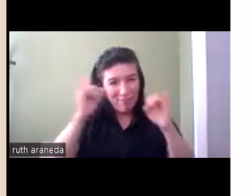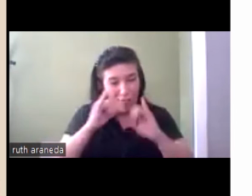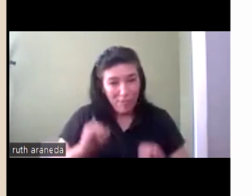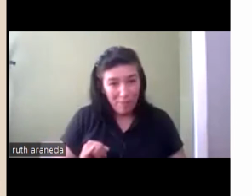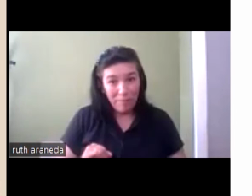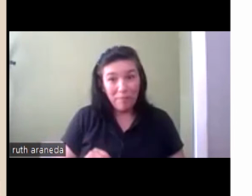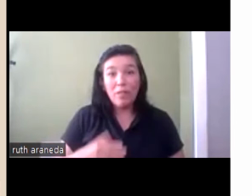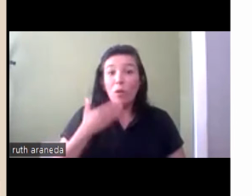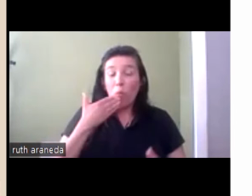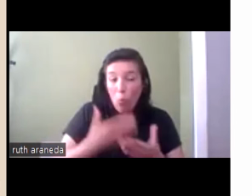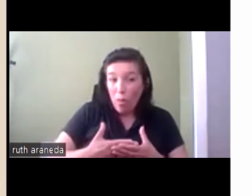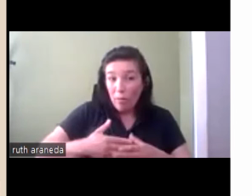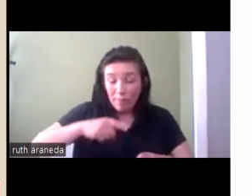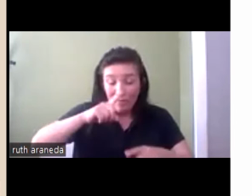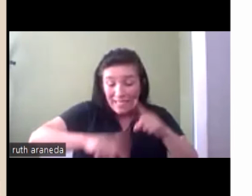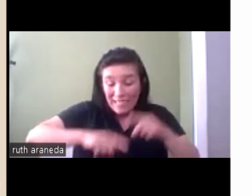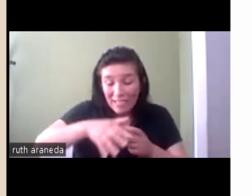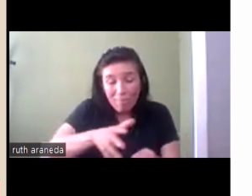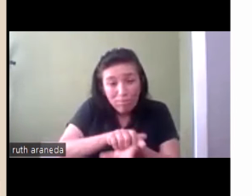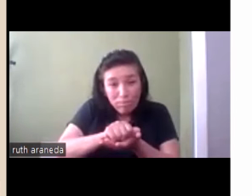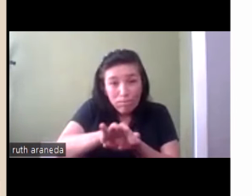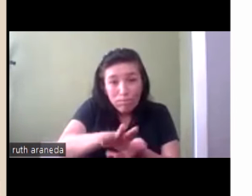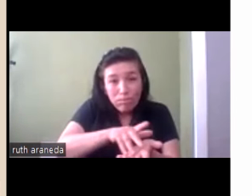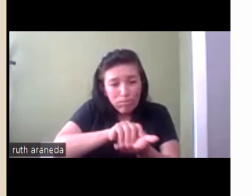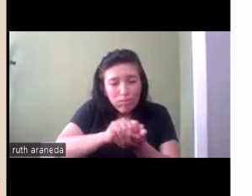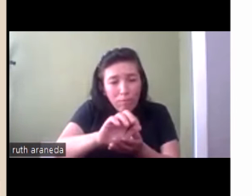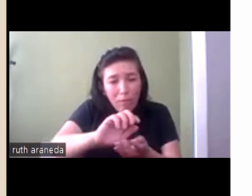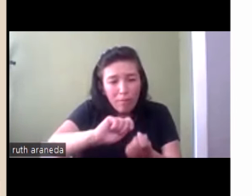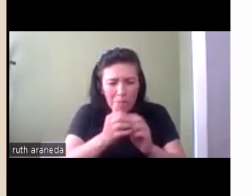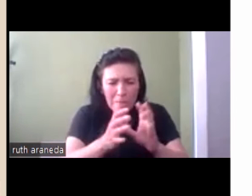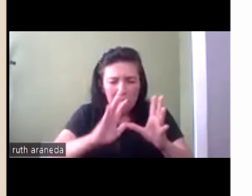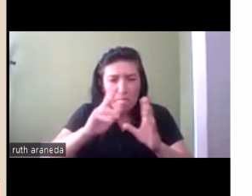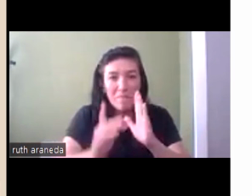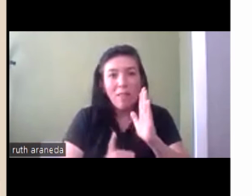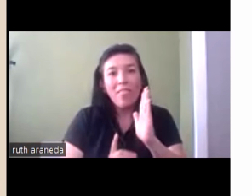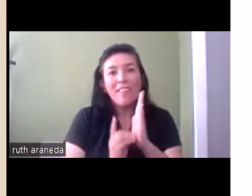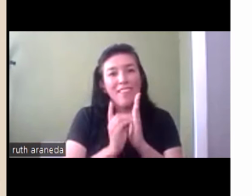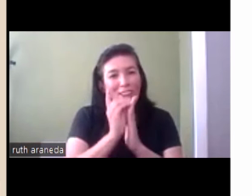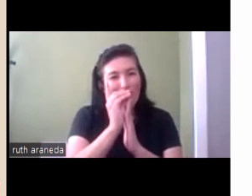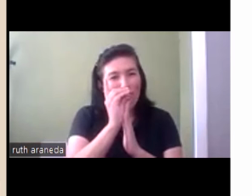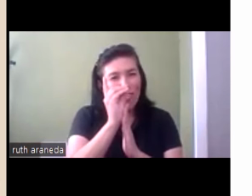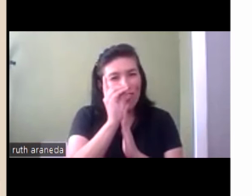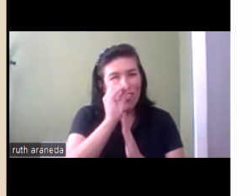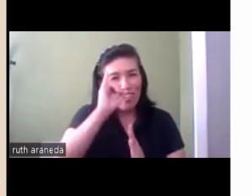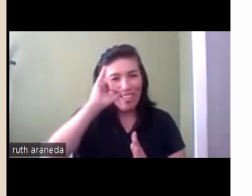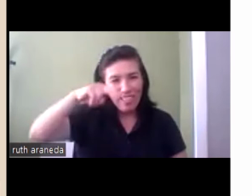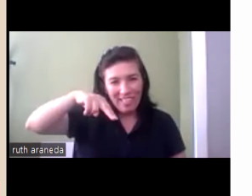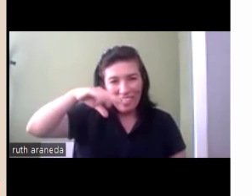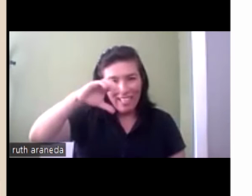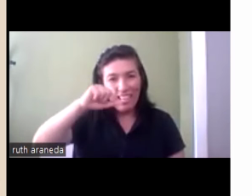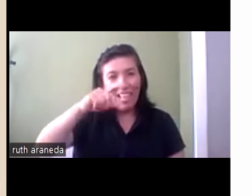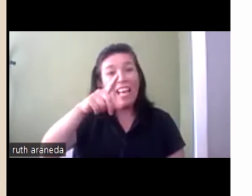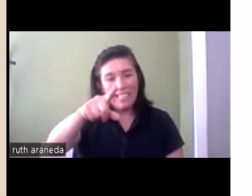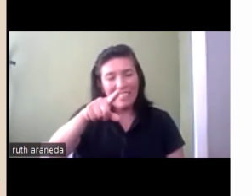alfarería hay un desarrollo decorativo durante la fase preincaica que vimos anteriormente y que tiene esas